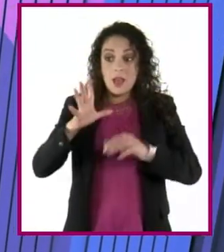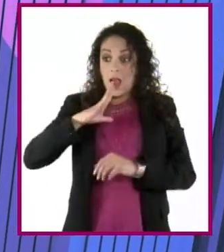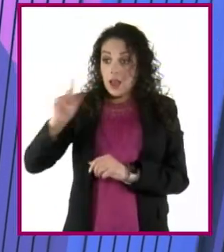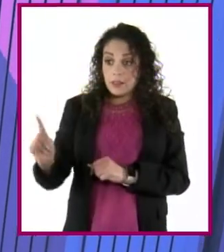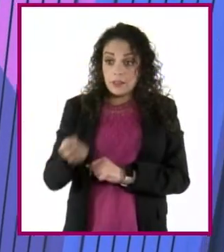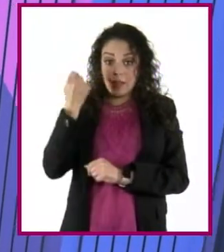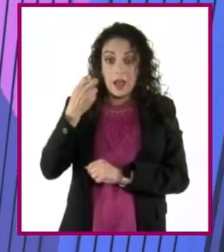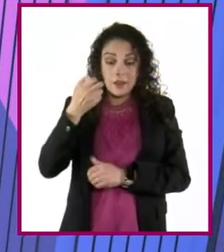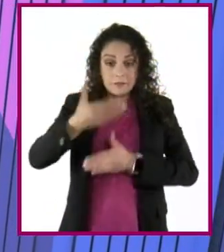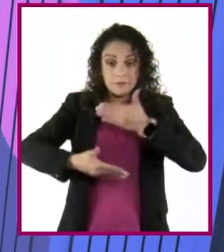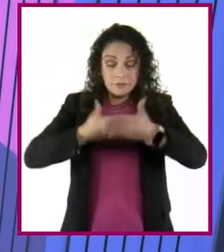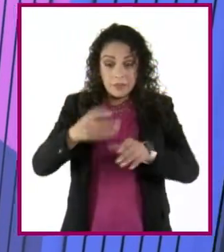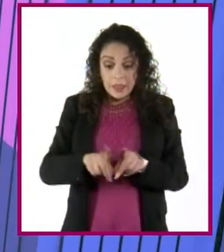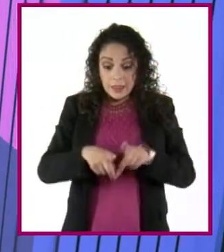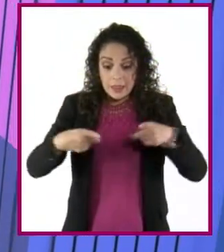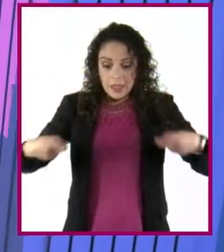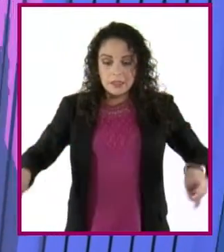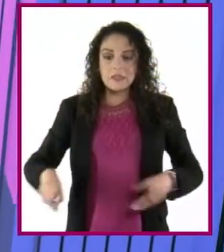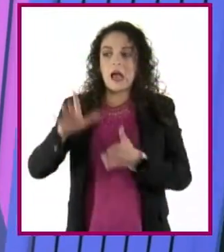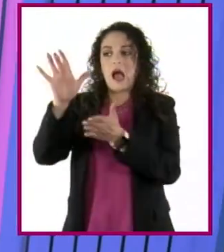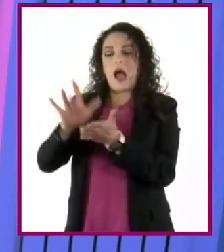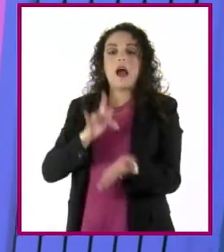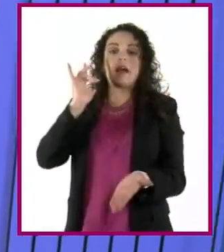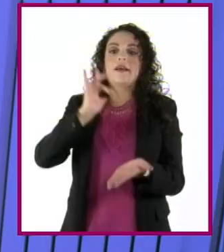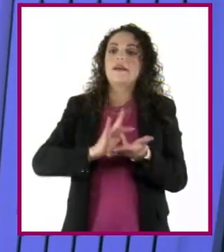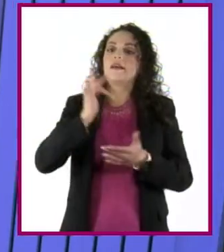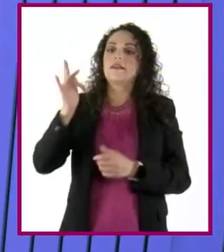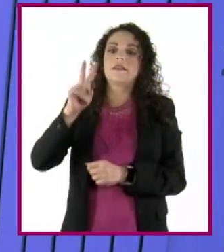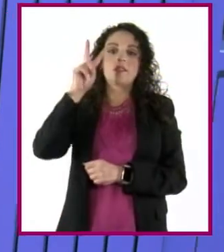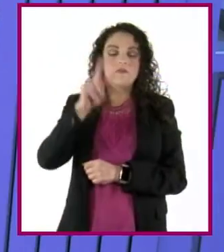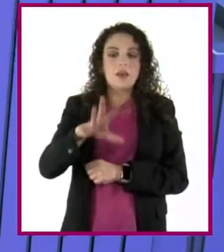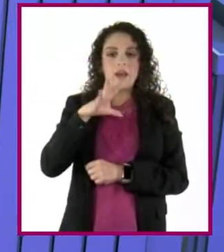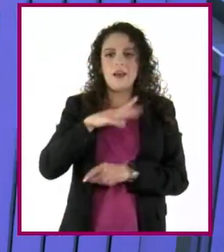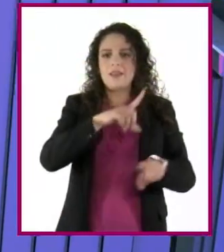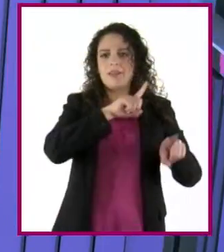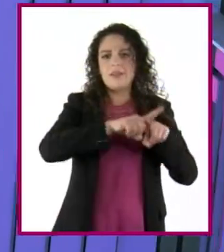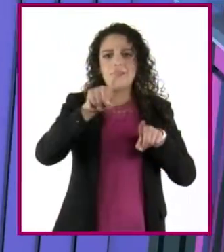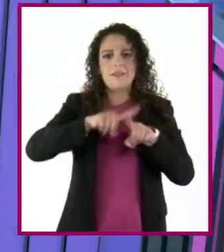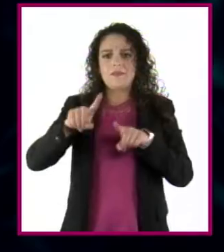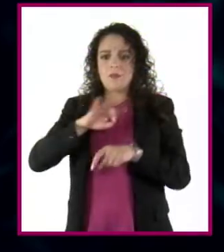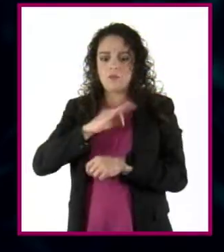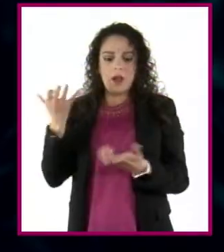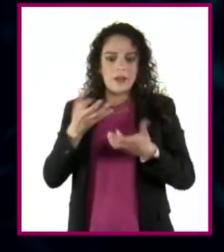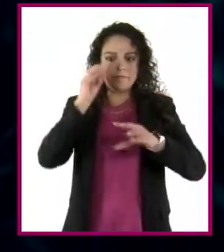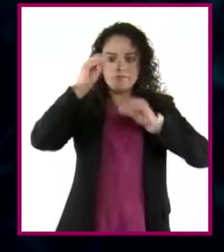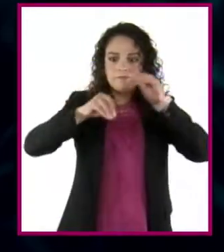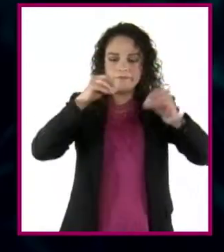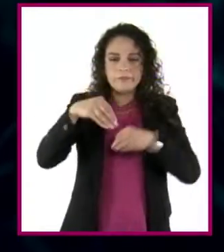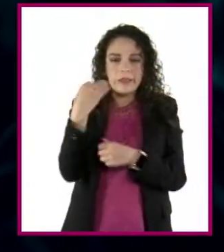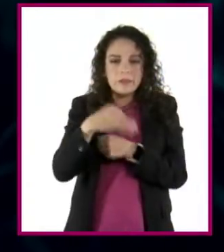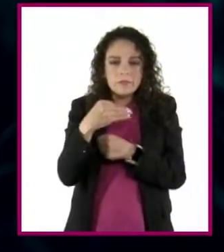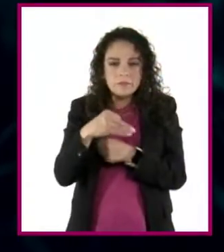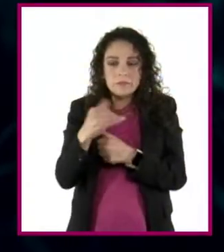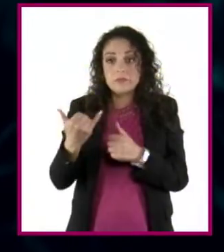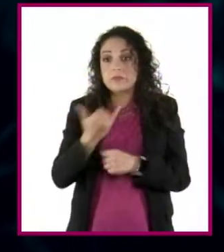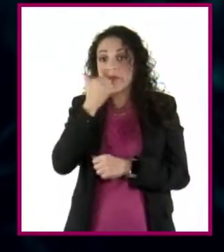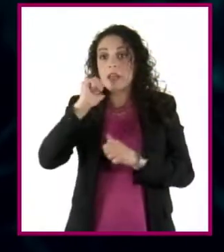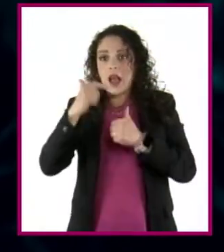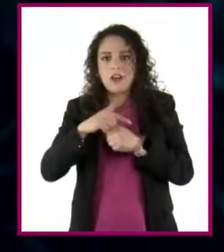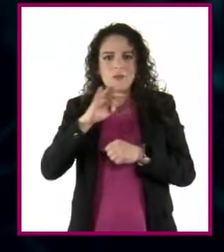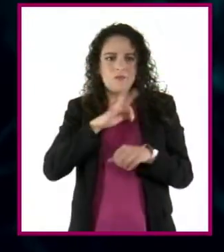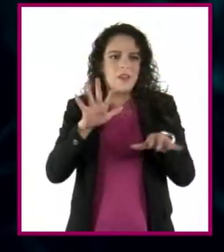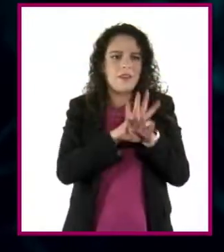hecho también que haya un auge de prototipos y elementos que nos permiten imaginar un mundo.